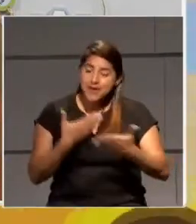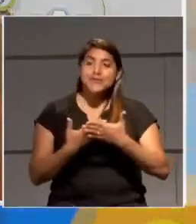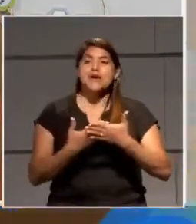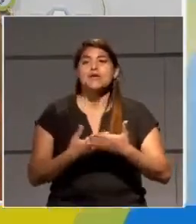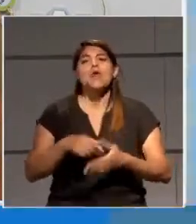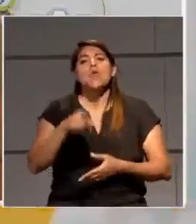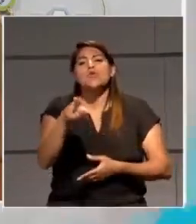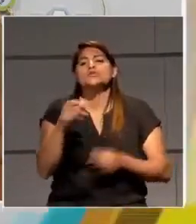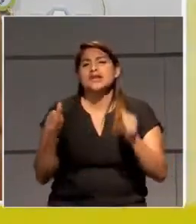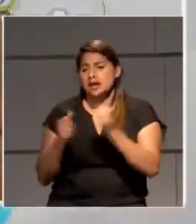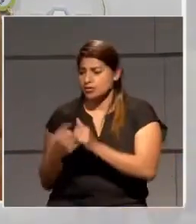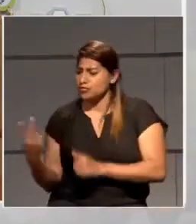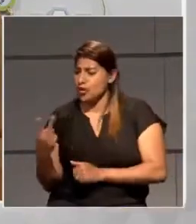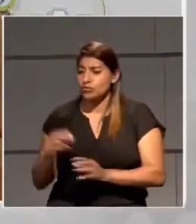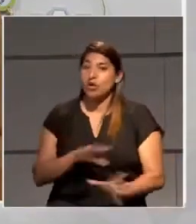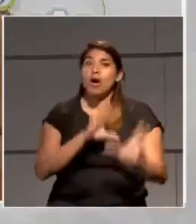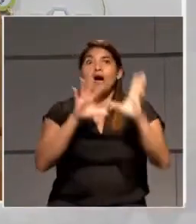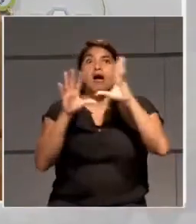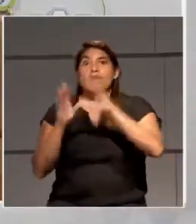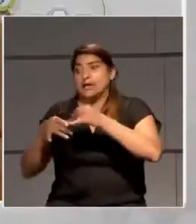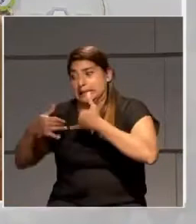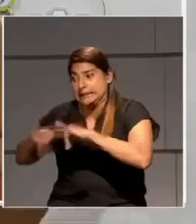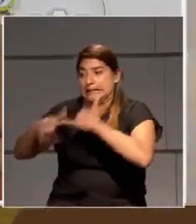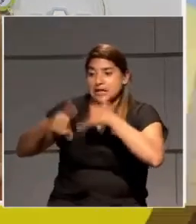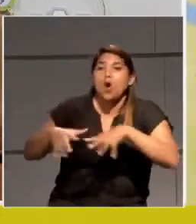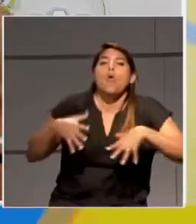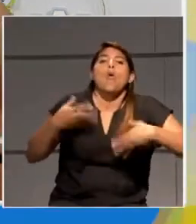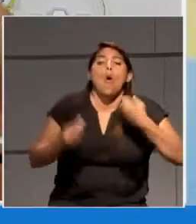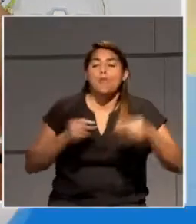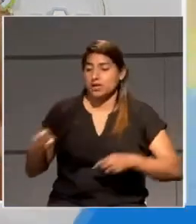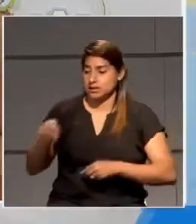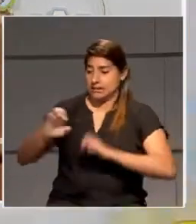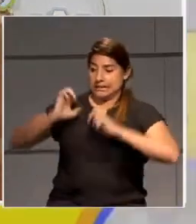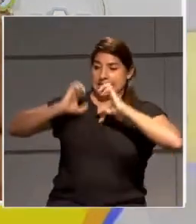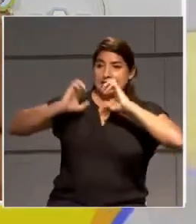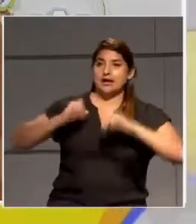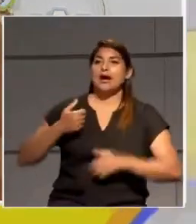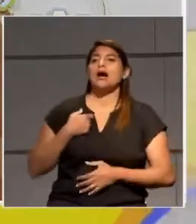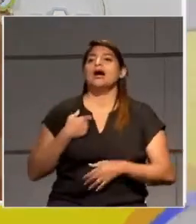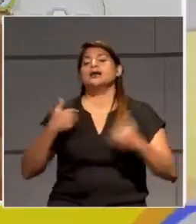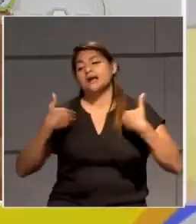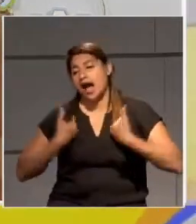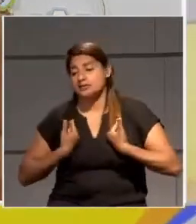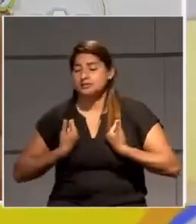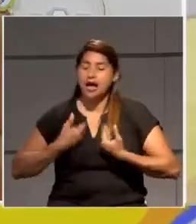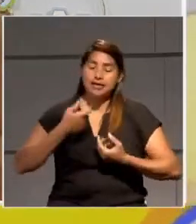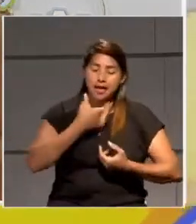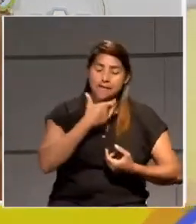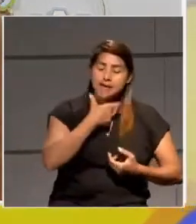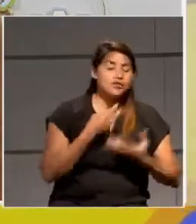¿cómo hace usted con Pluk todo el día ahí? Con esa energía. Entonces, muerta de la risa.